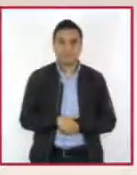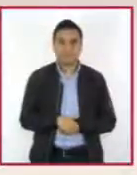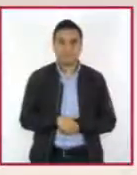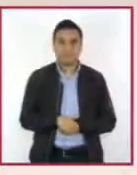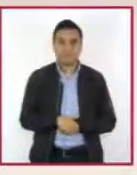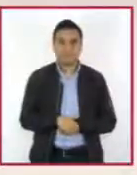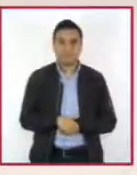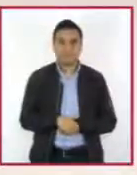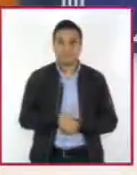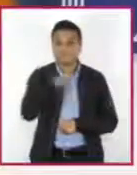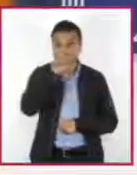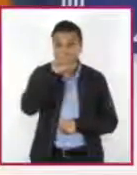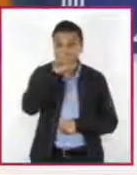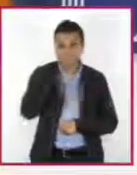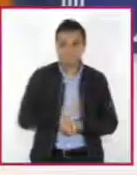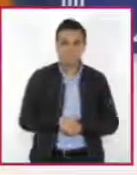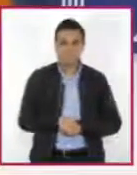Águila.